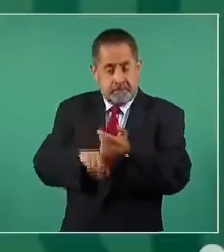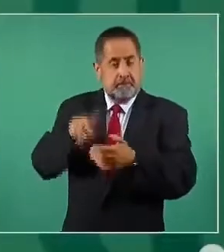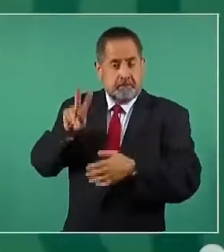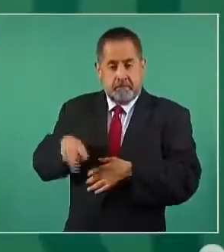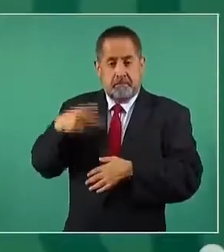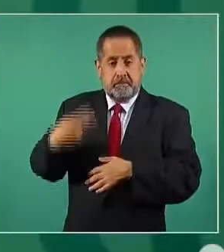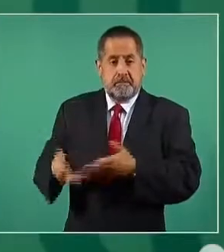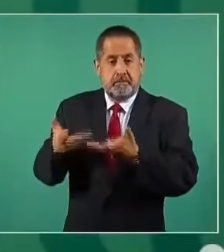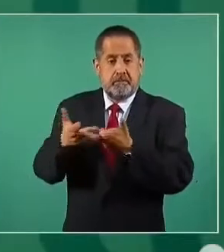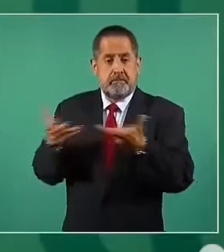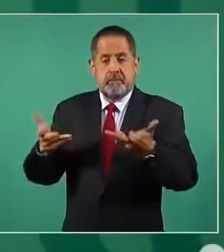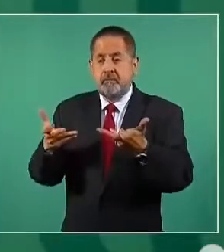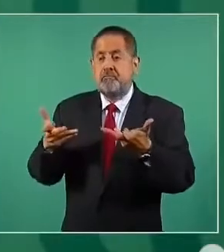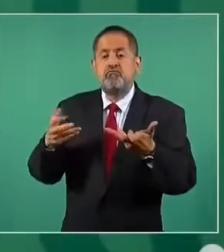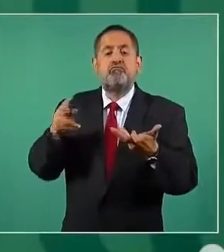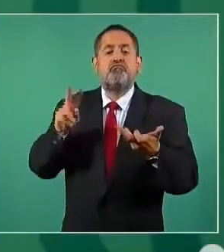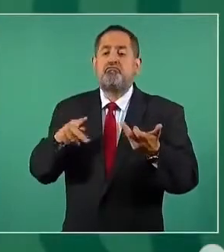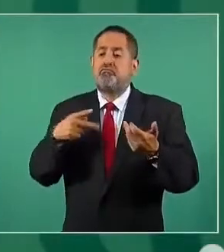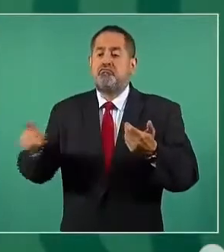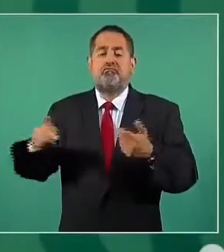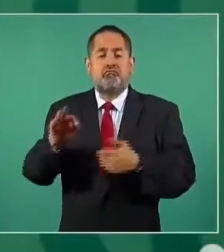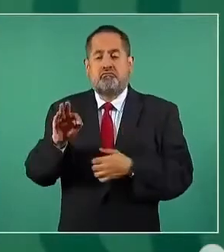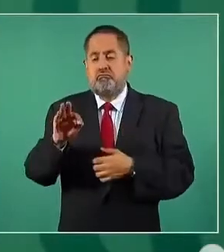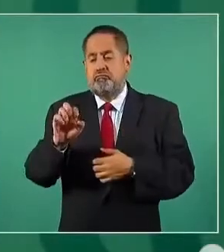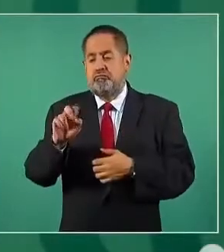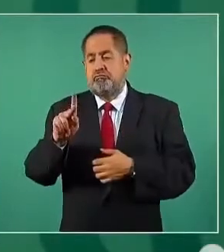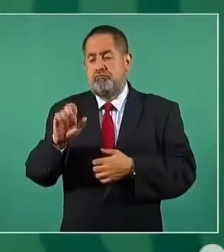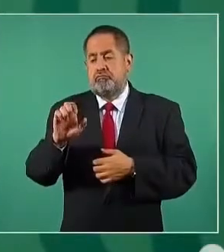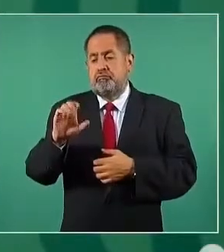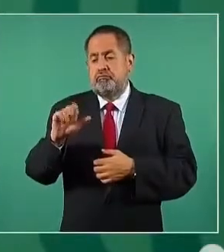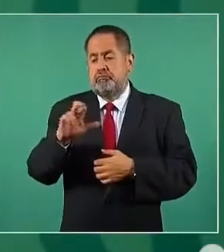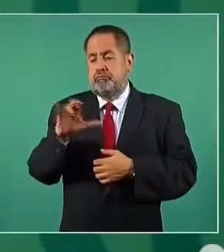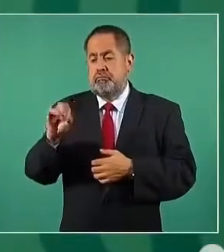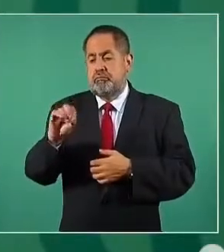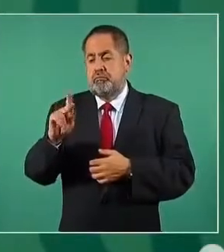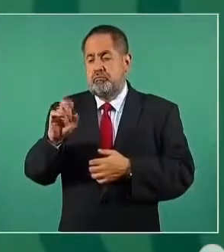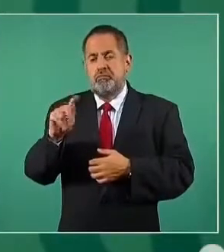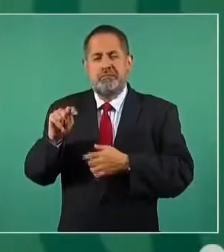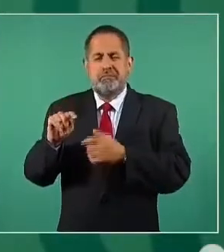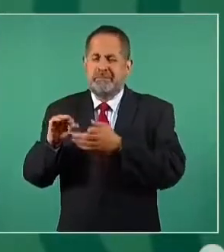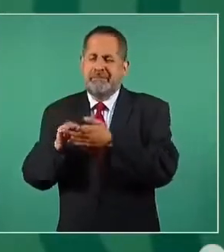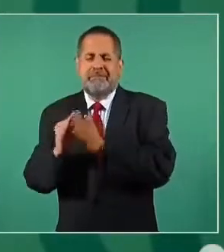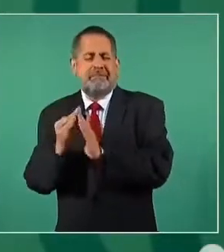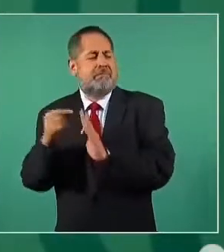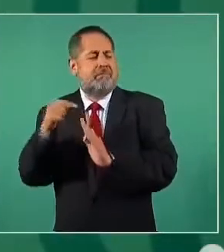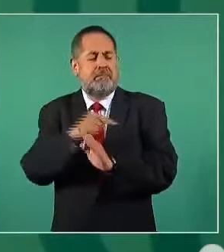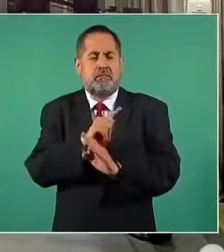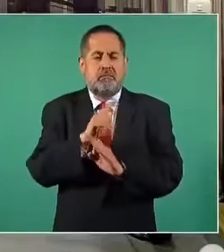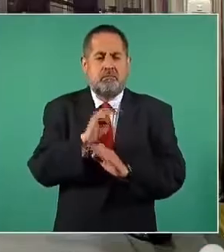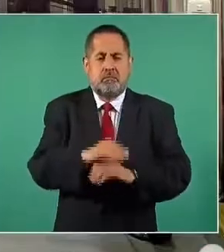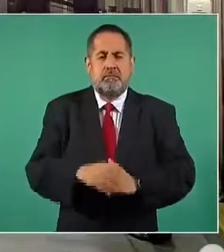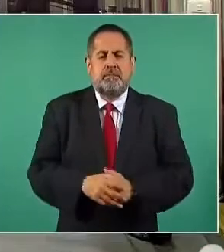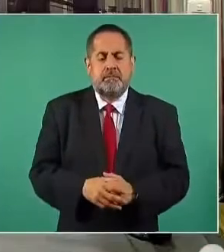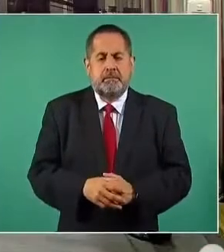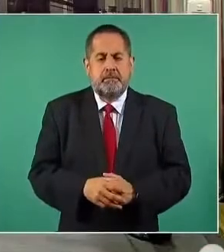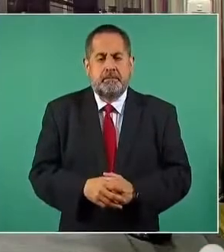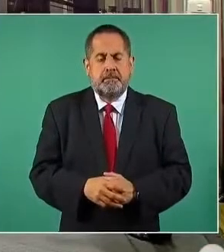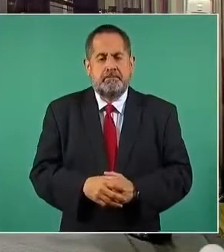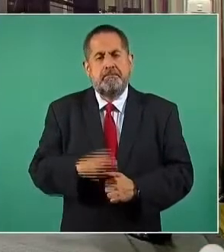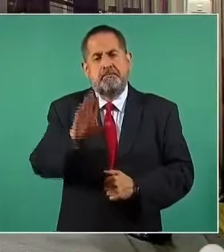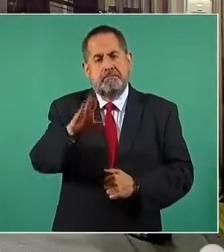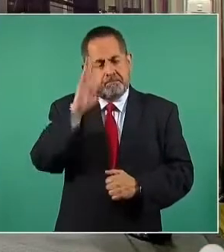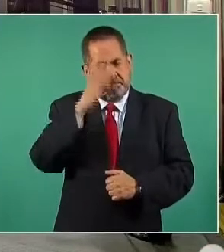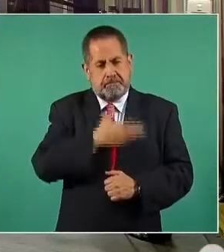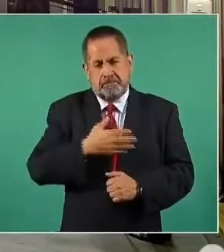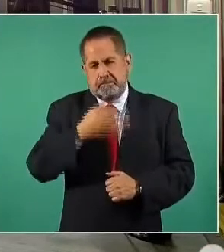tierras están en el municipio de Felipe Carrillo Puerto, muy cerquita de Tulum. Señor presidente, nada más para